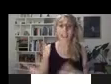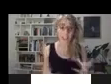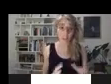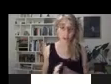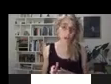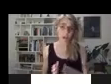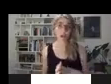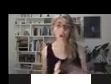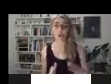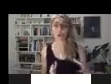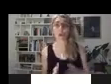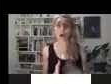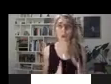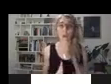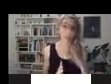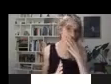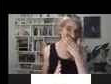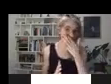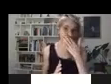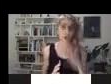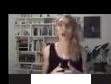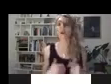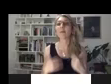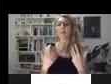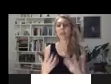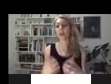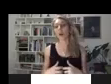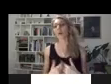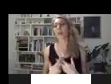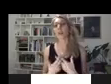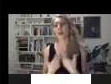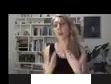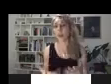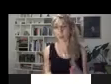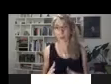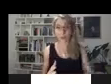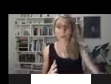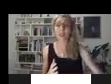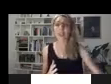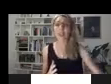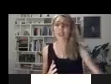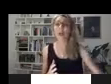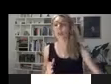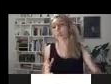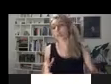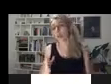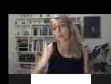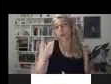estos mecanismos de los que estuvimos hablando recién cobran vida, cobran cuerpo, ¿no?